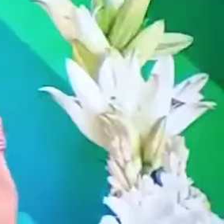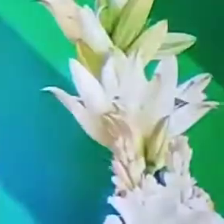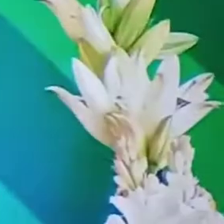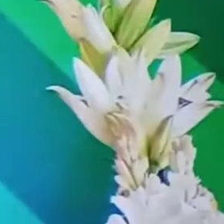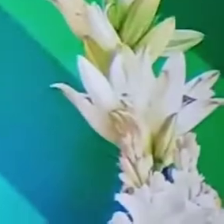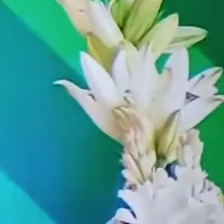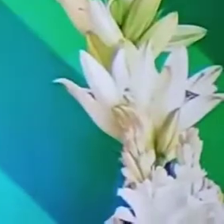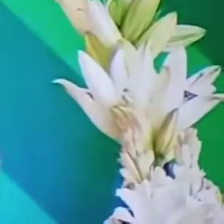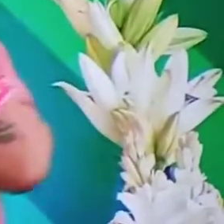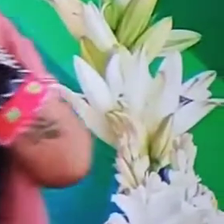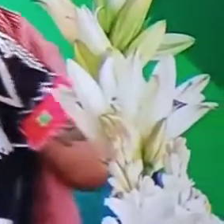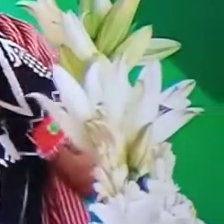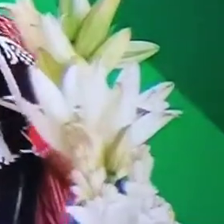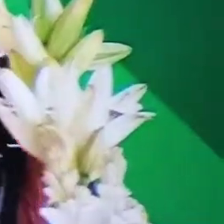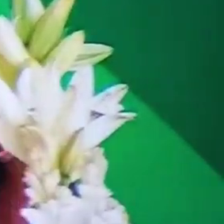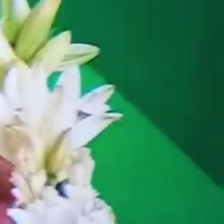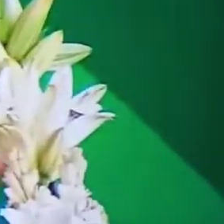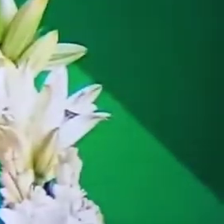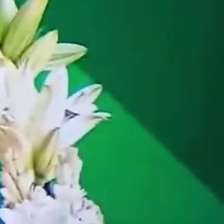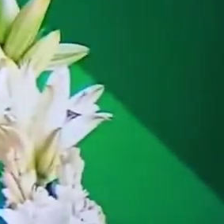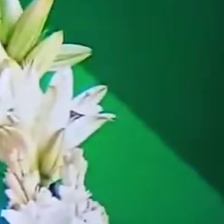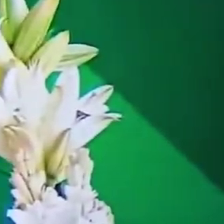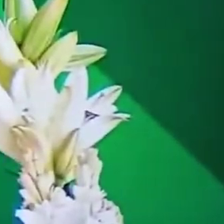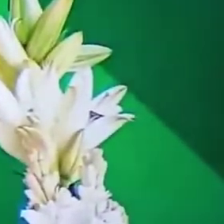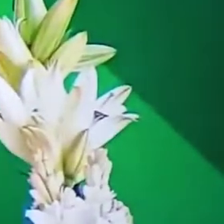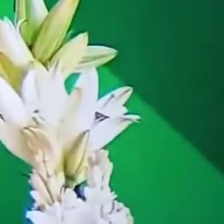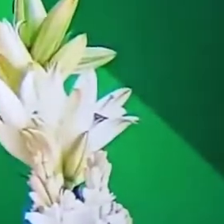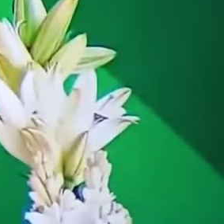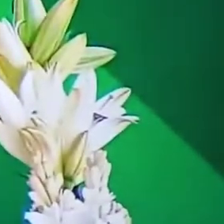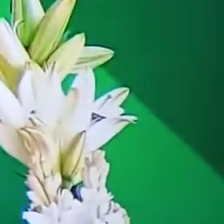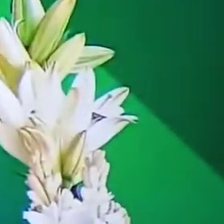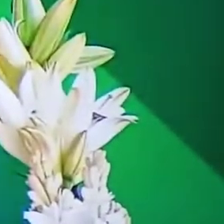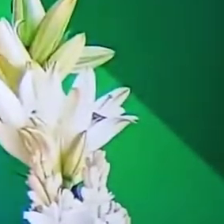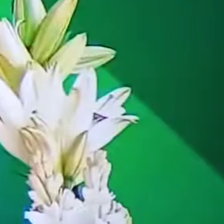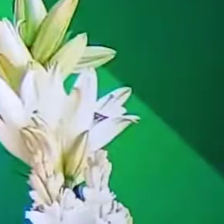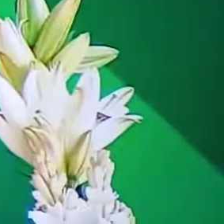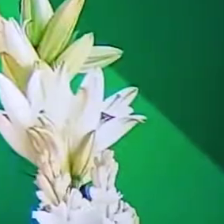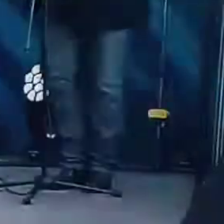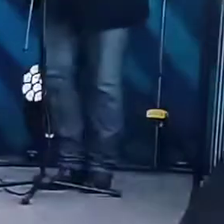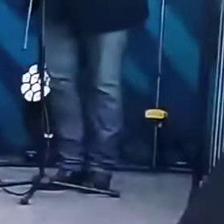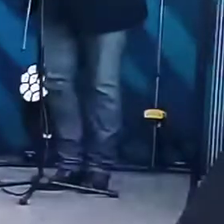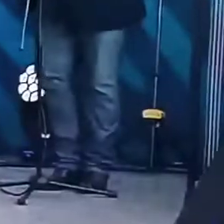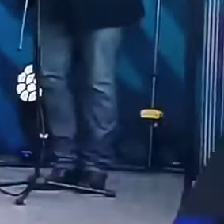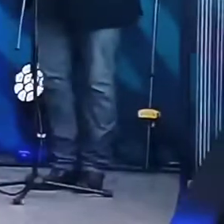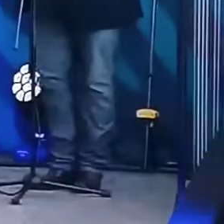Yo canto porque se escucha.